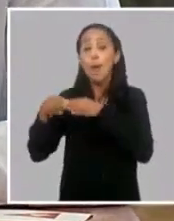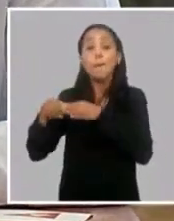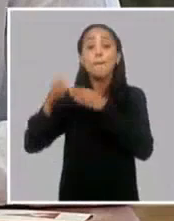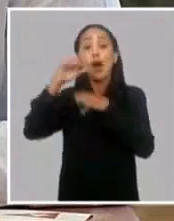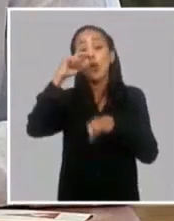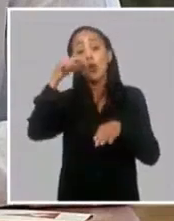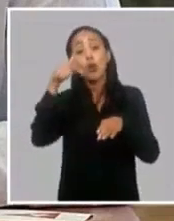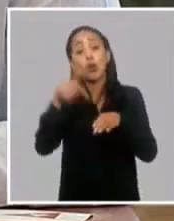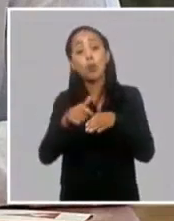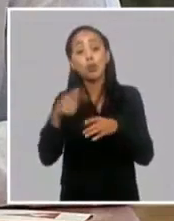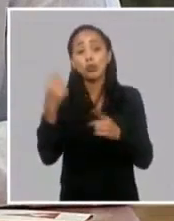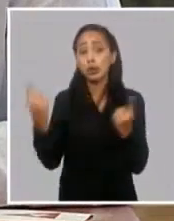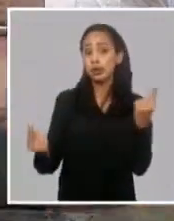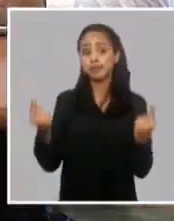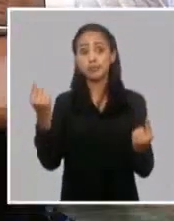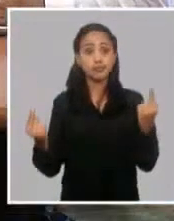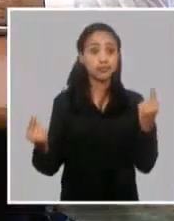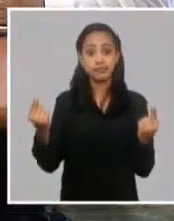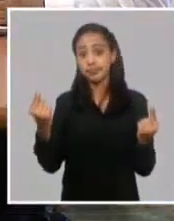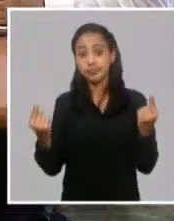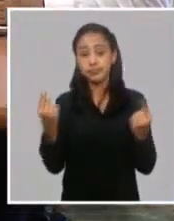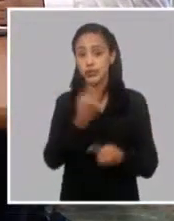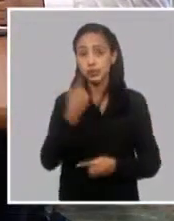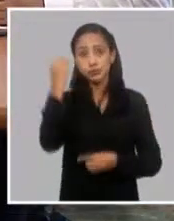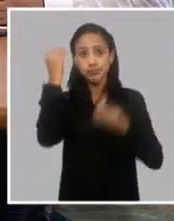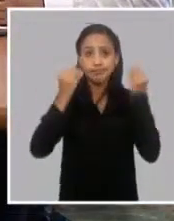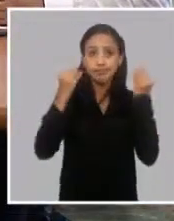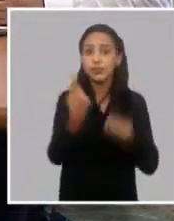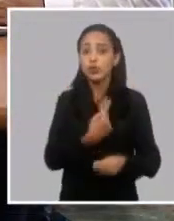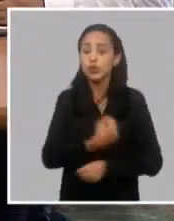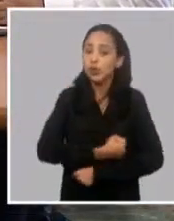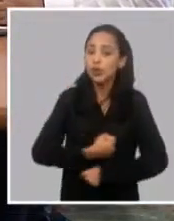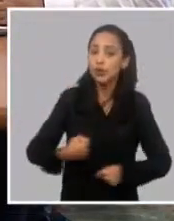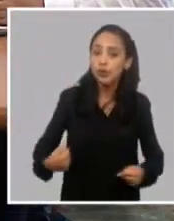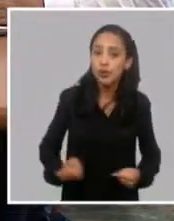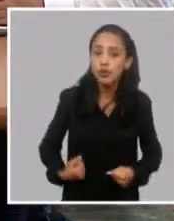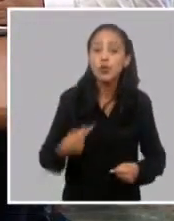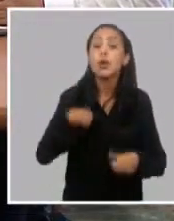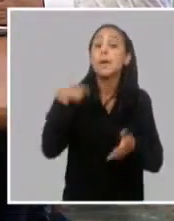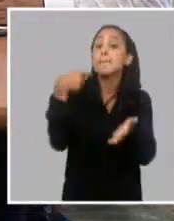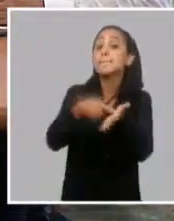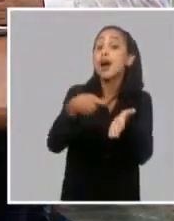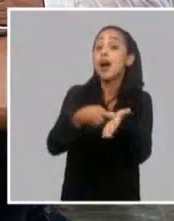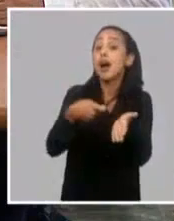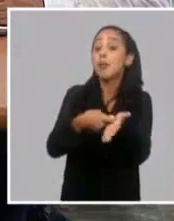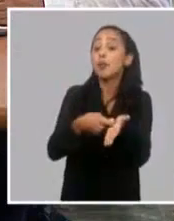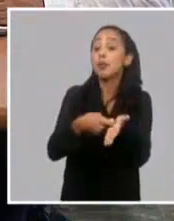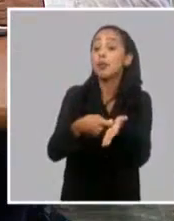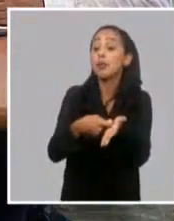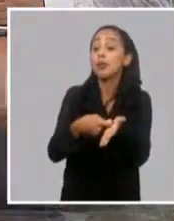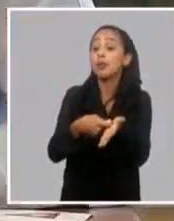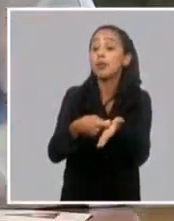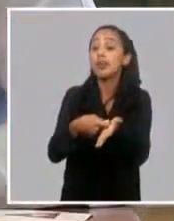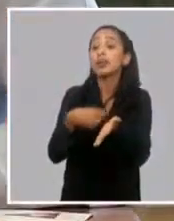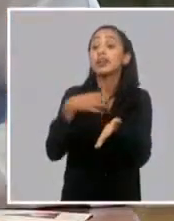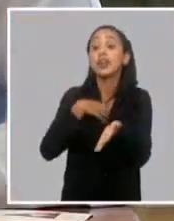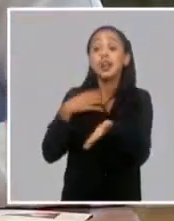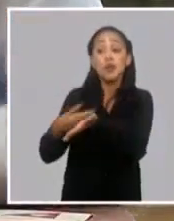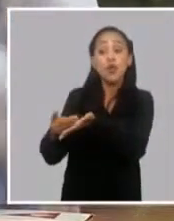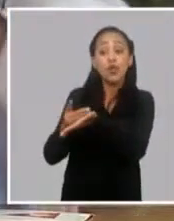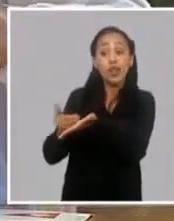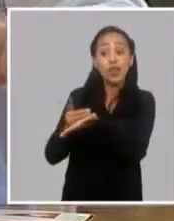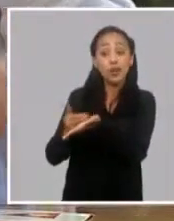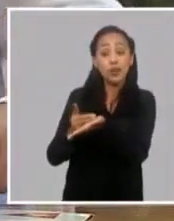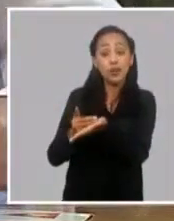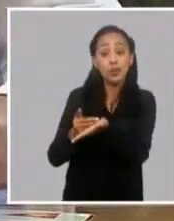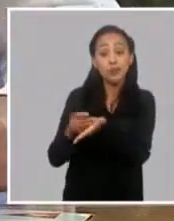combustible lo necesitamos. Hacemos el esfuerzo y lo pagamos. Y como debemos a ese suministrador,